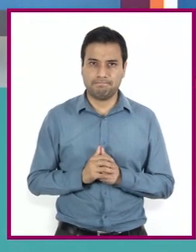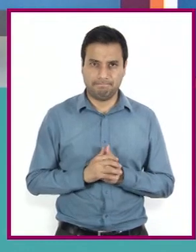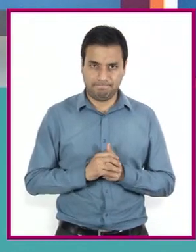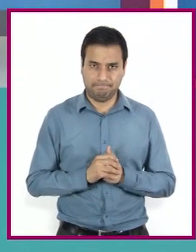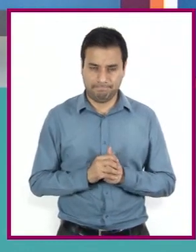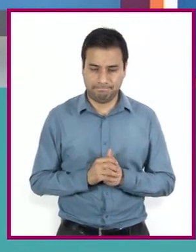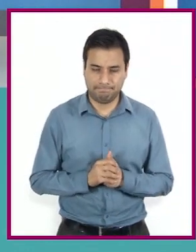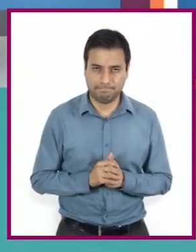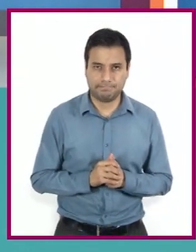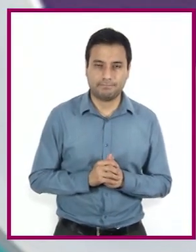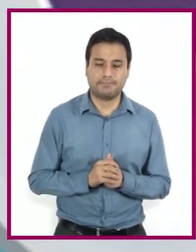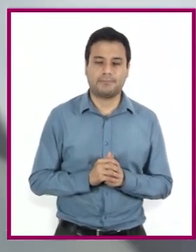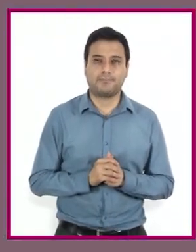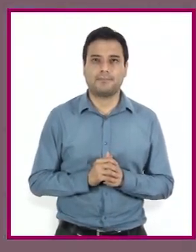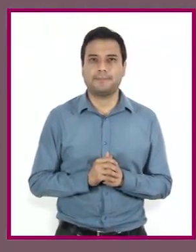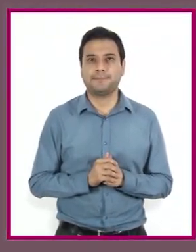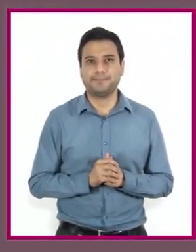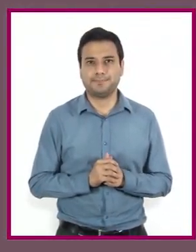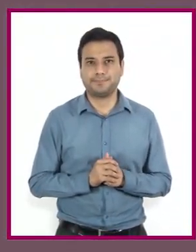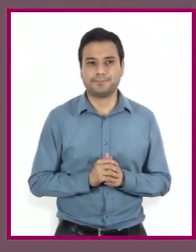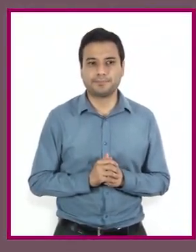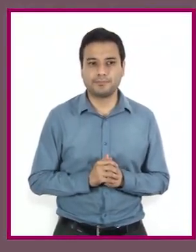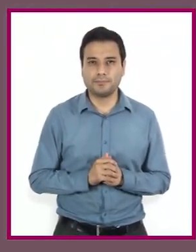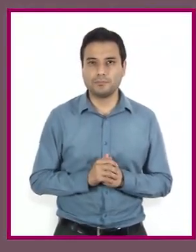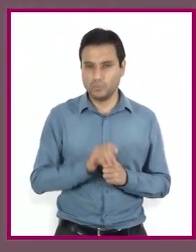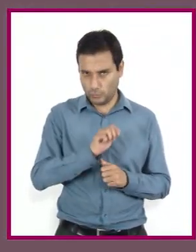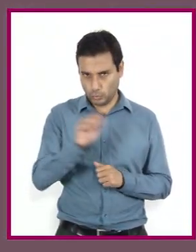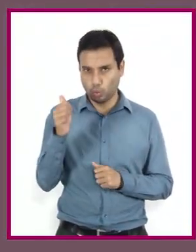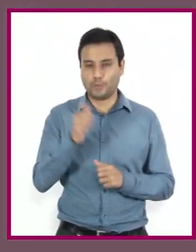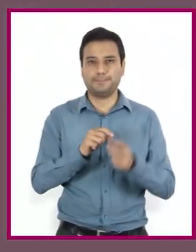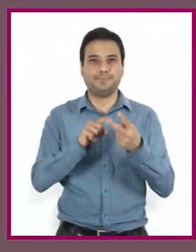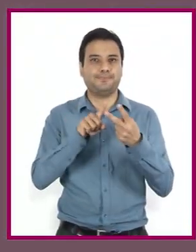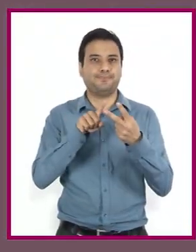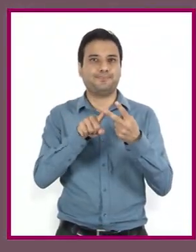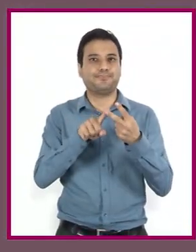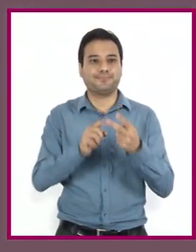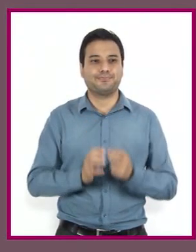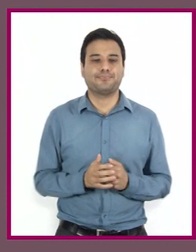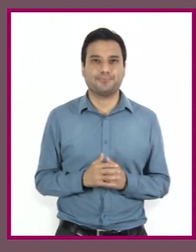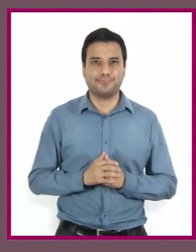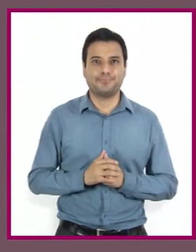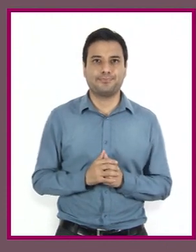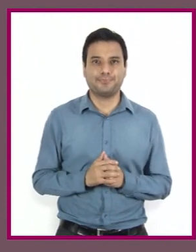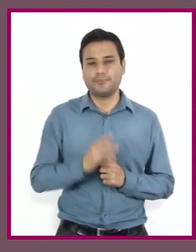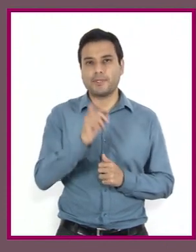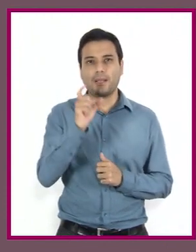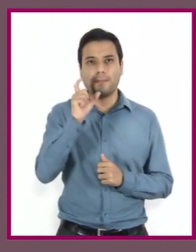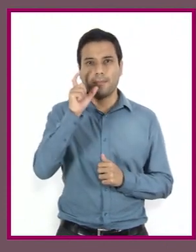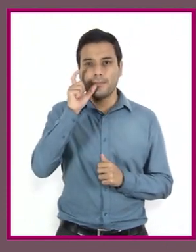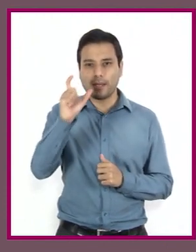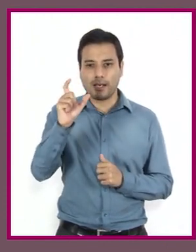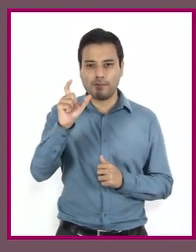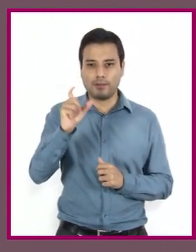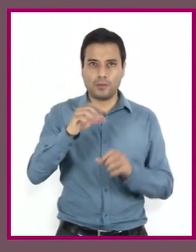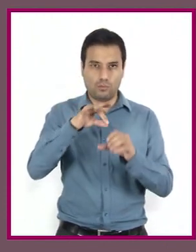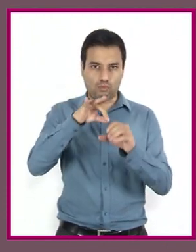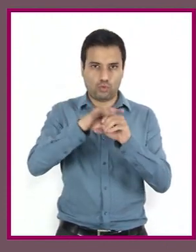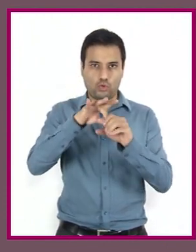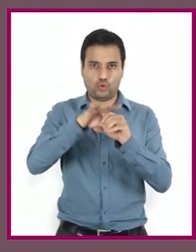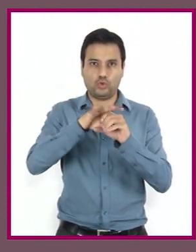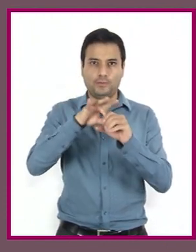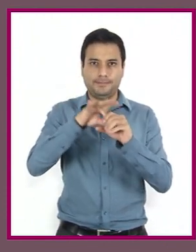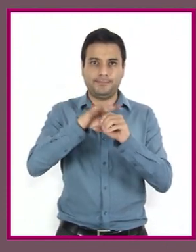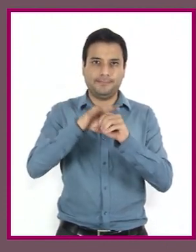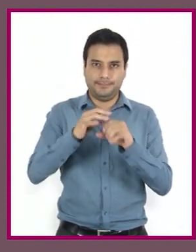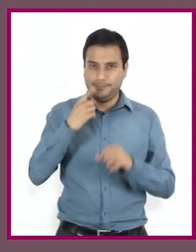serán sus gobernantes. En esta otra diapositiva vemos los conceptos de voto y sufragio.